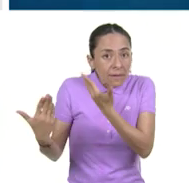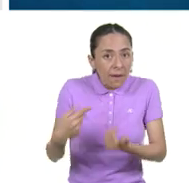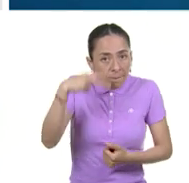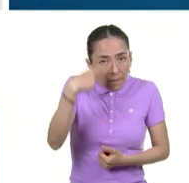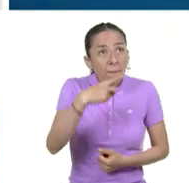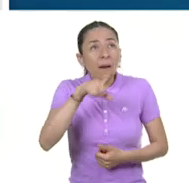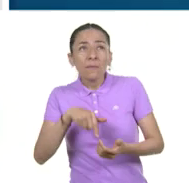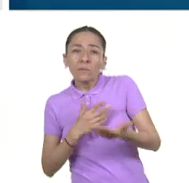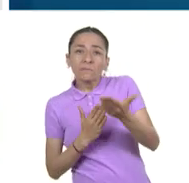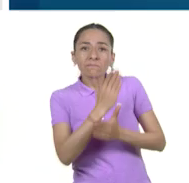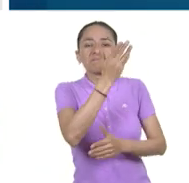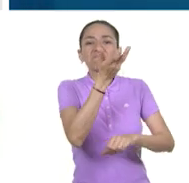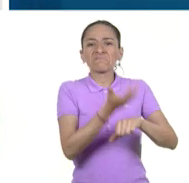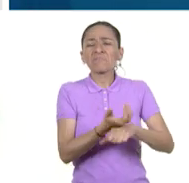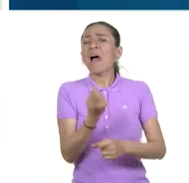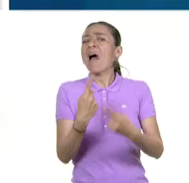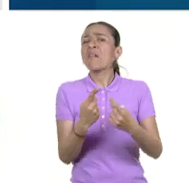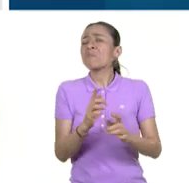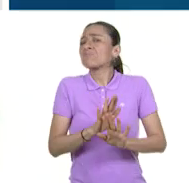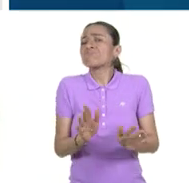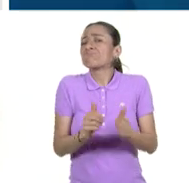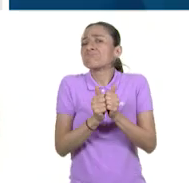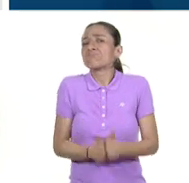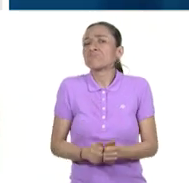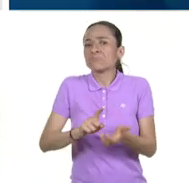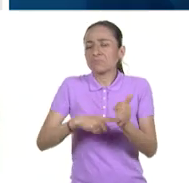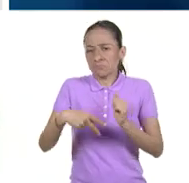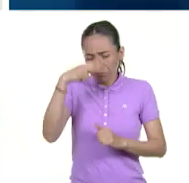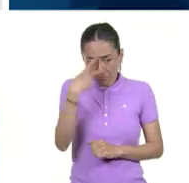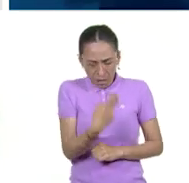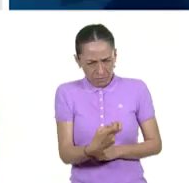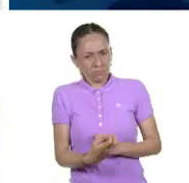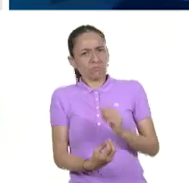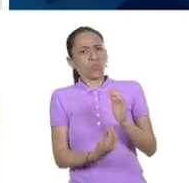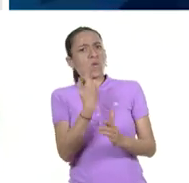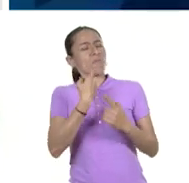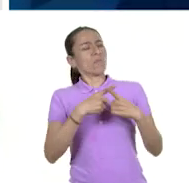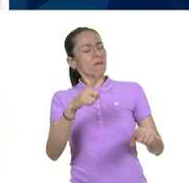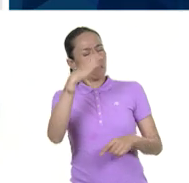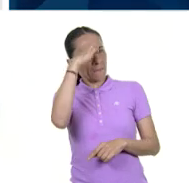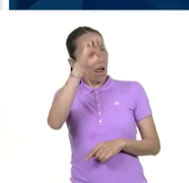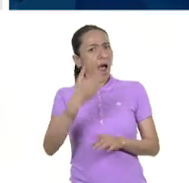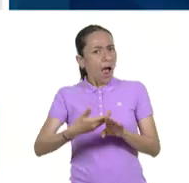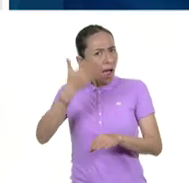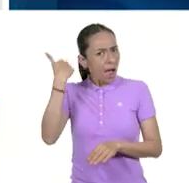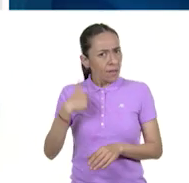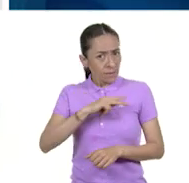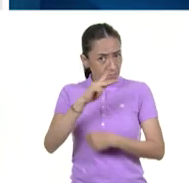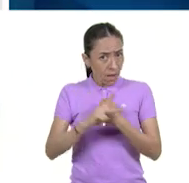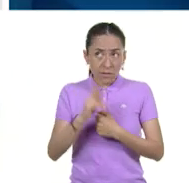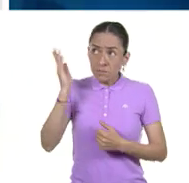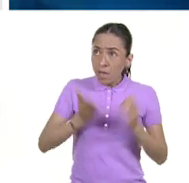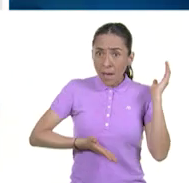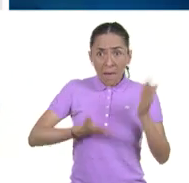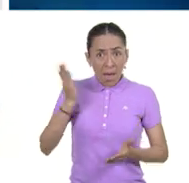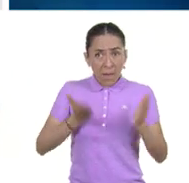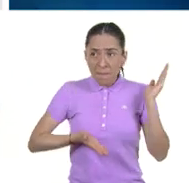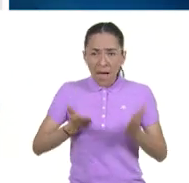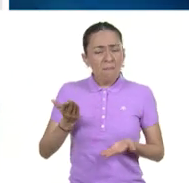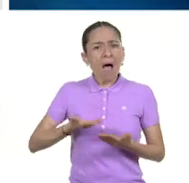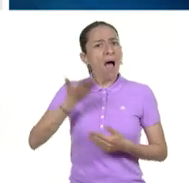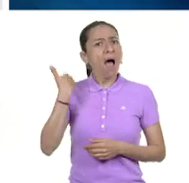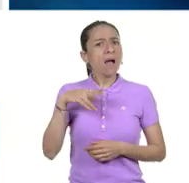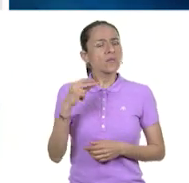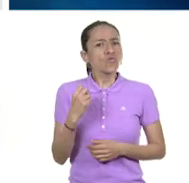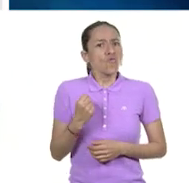casos quedándose en México. Y es un fenómeno completamente nuevo. Nunca antes era México un país receptor de migrantes tan